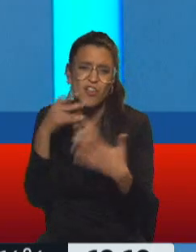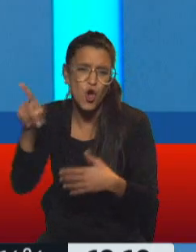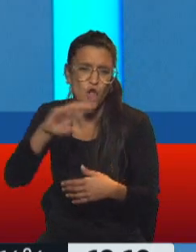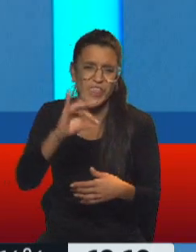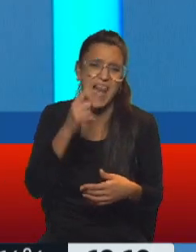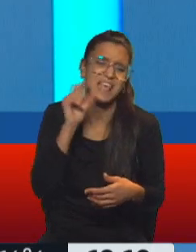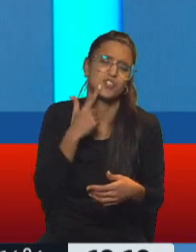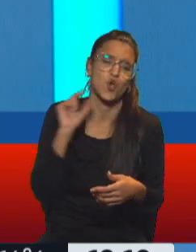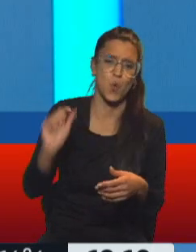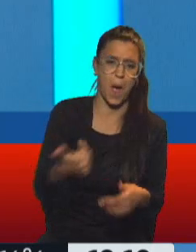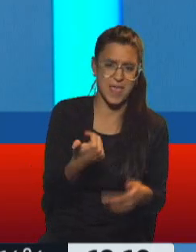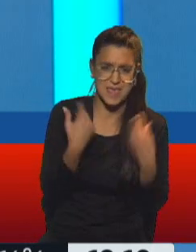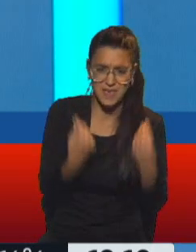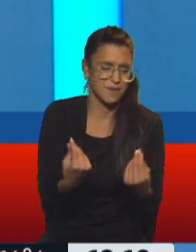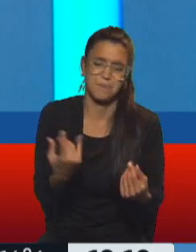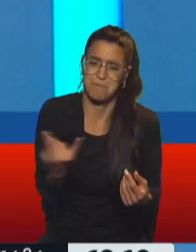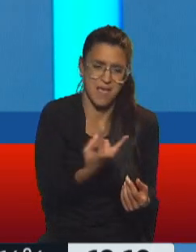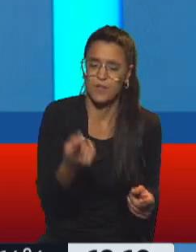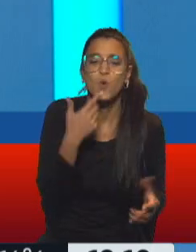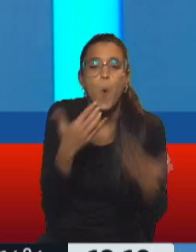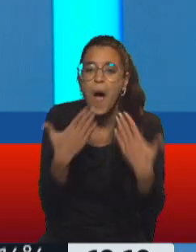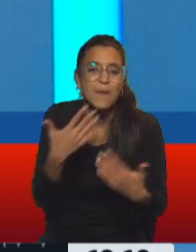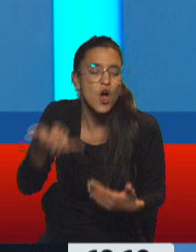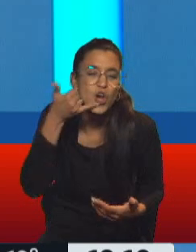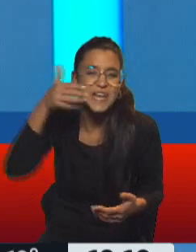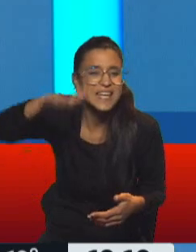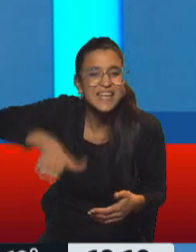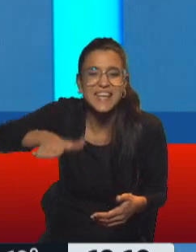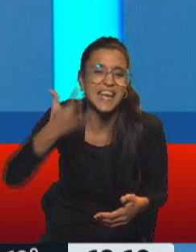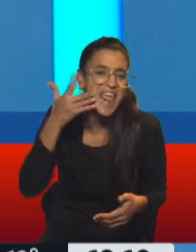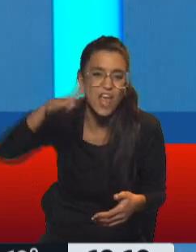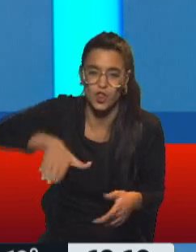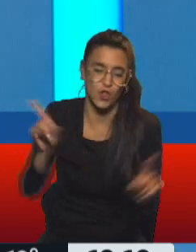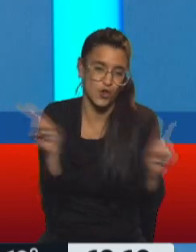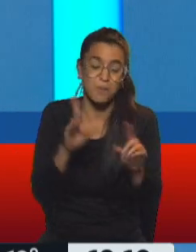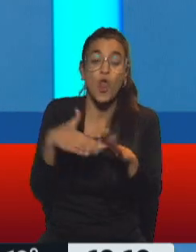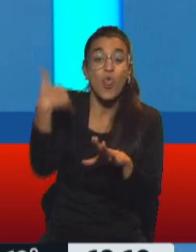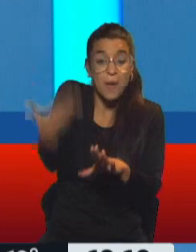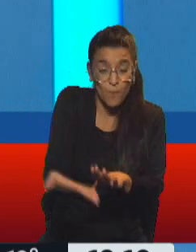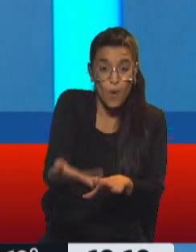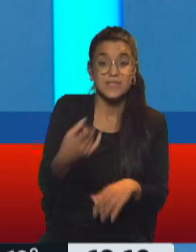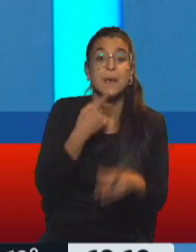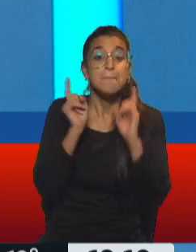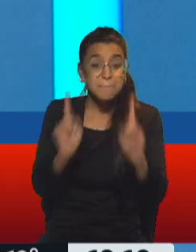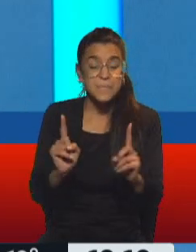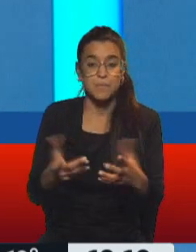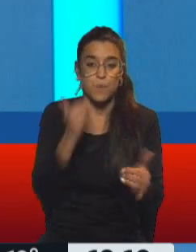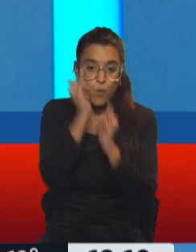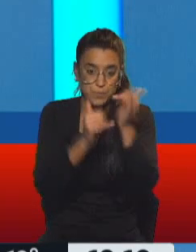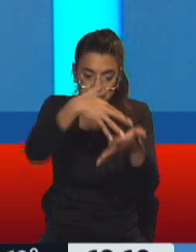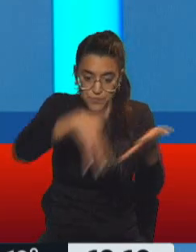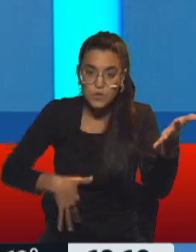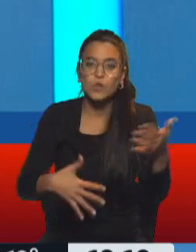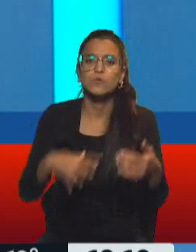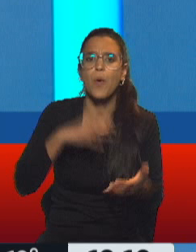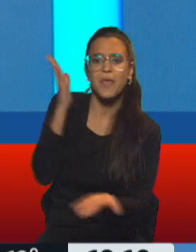aclara y desmiente que no hablaba con el nieto de nadie. Pero además, inmediatamente después de eso, en esas últimas palabras, todavía no